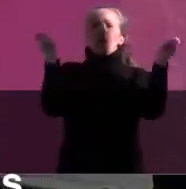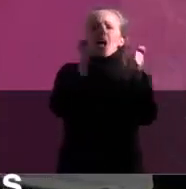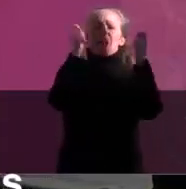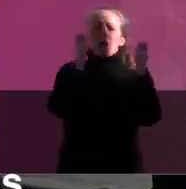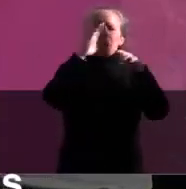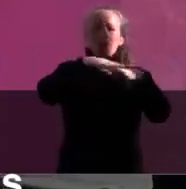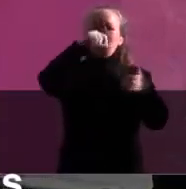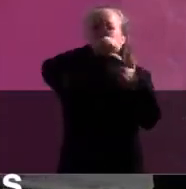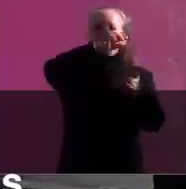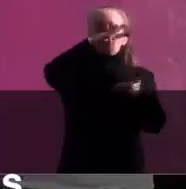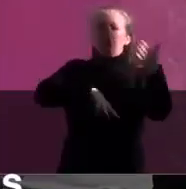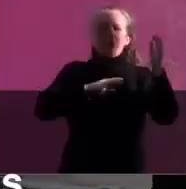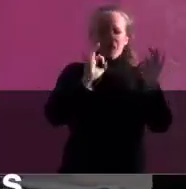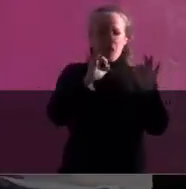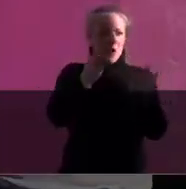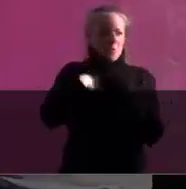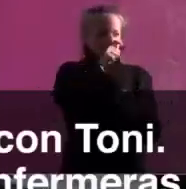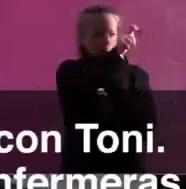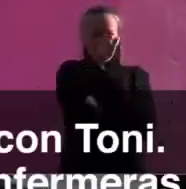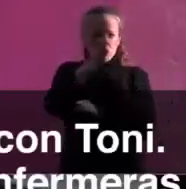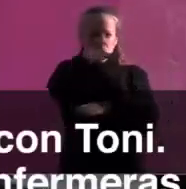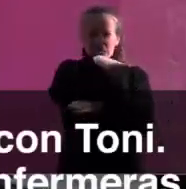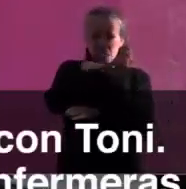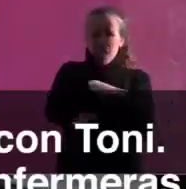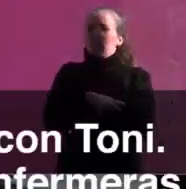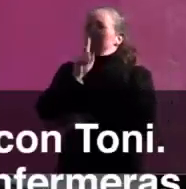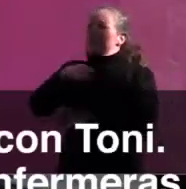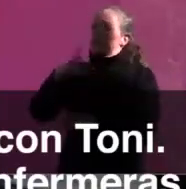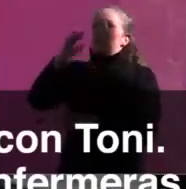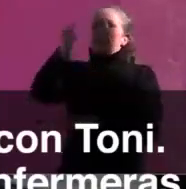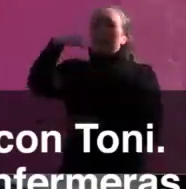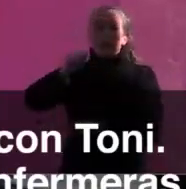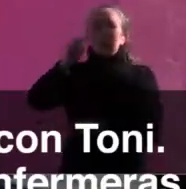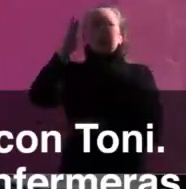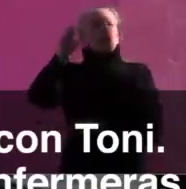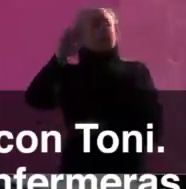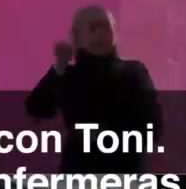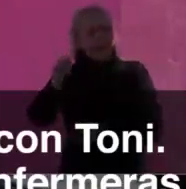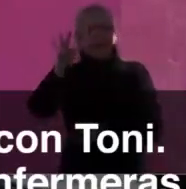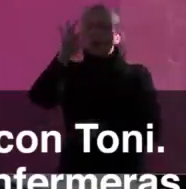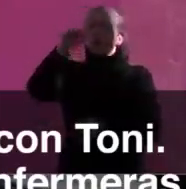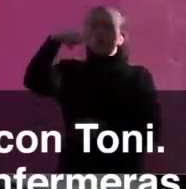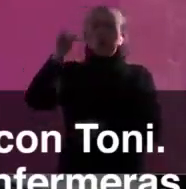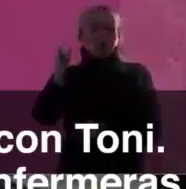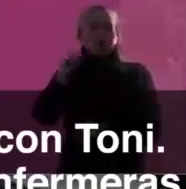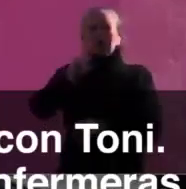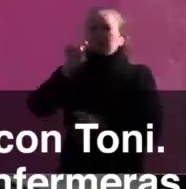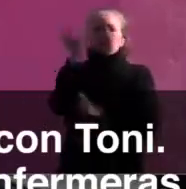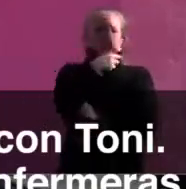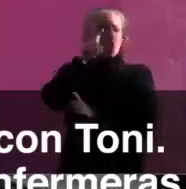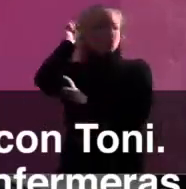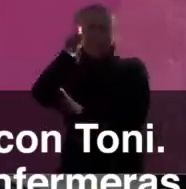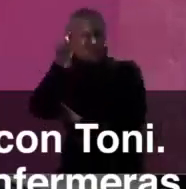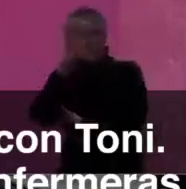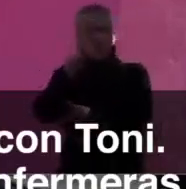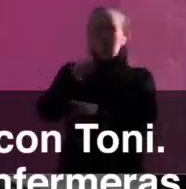ciudad de Barcelona con la gente de los barrios, con Ramón, con Rosa, con Pera, con Marisa, con Toni, profesores,